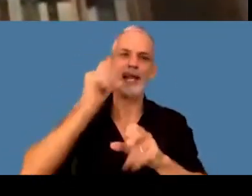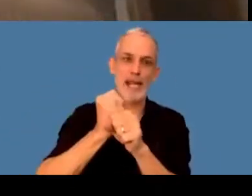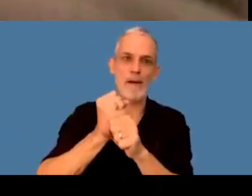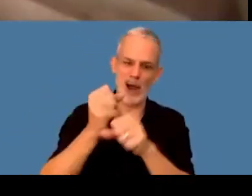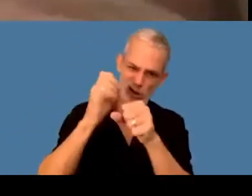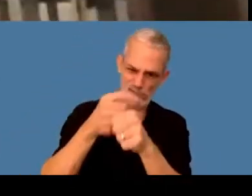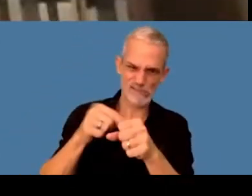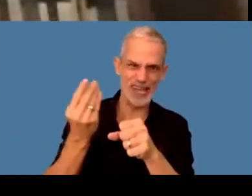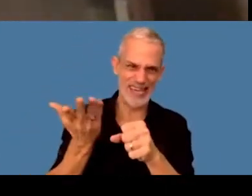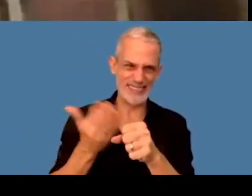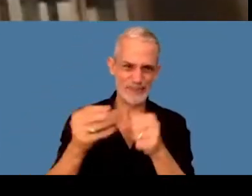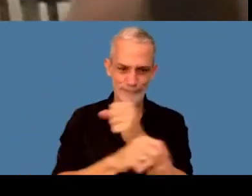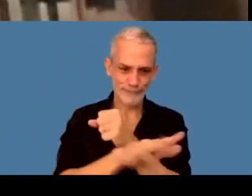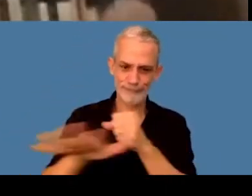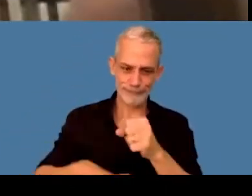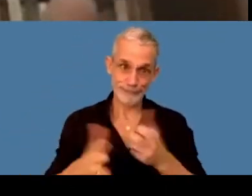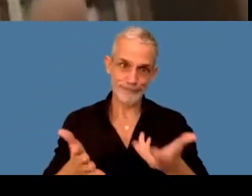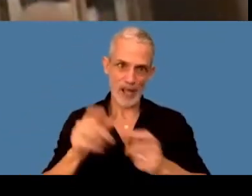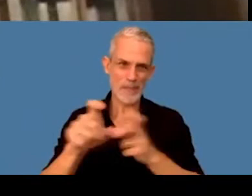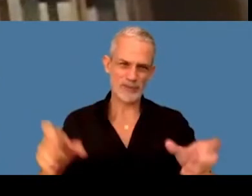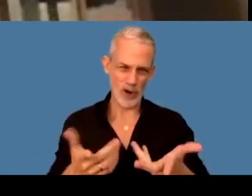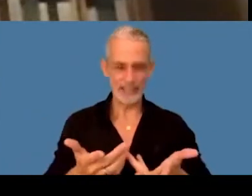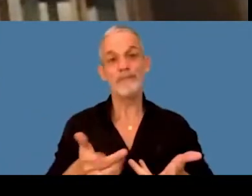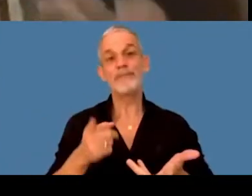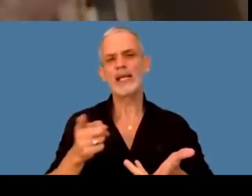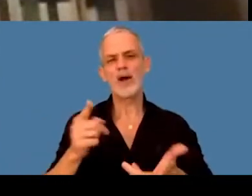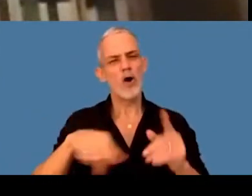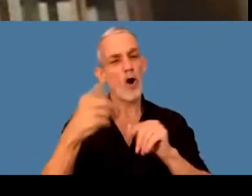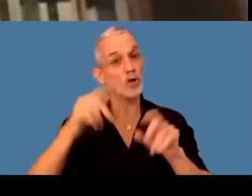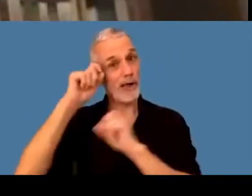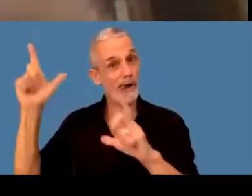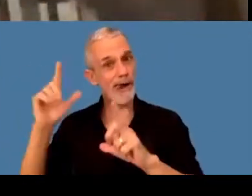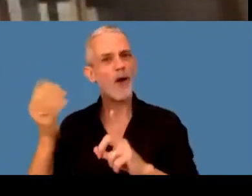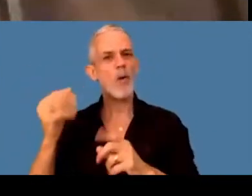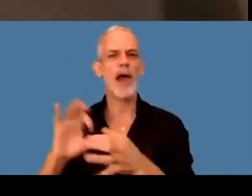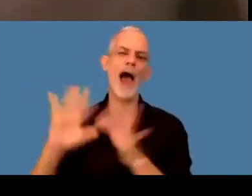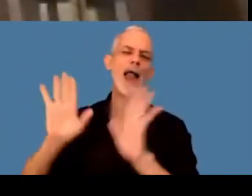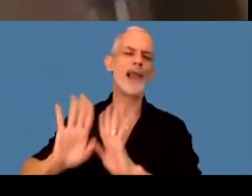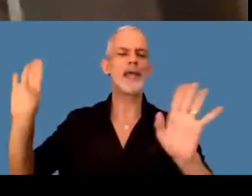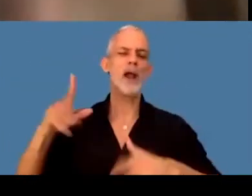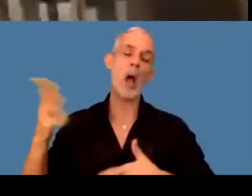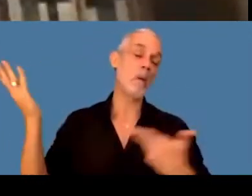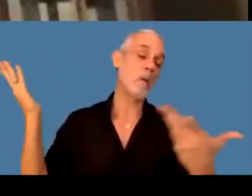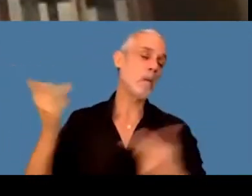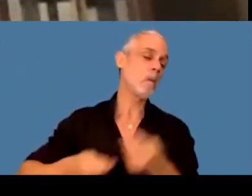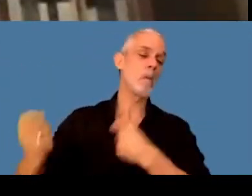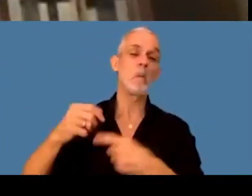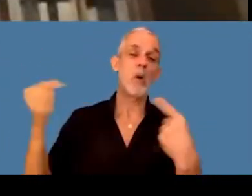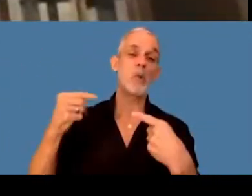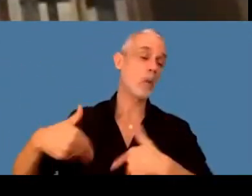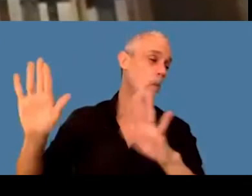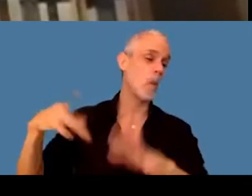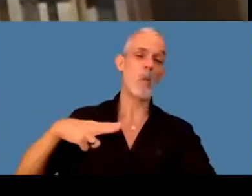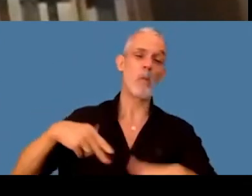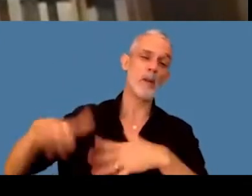si no, tenés el otro paradigma, que es el paradigma liberal, que dice, tienen un conflicto, es un problema privado,